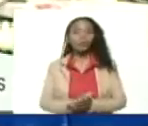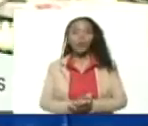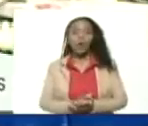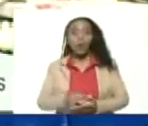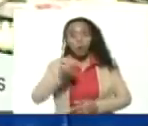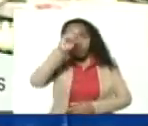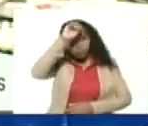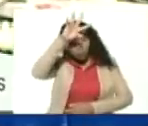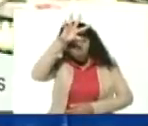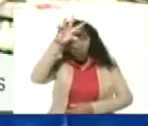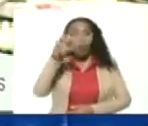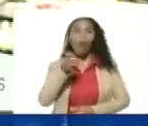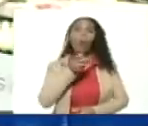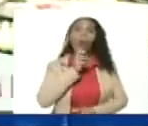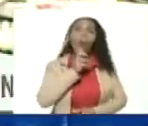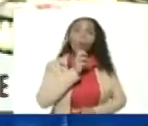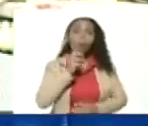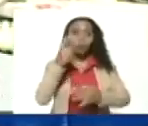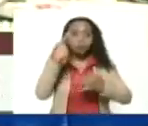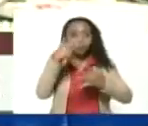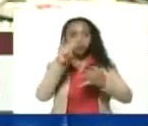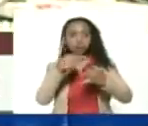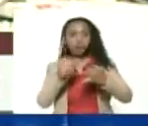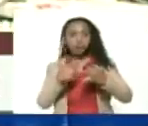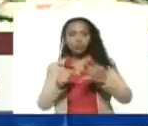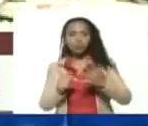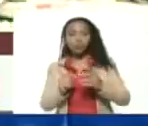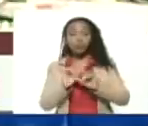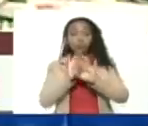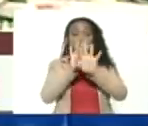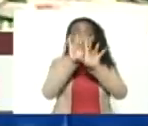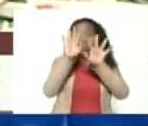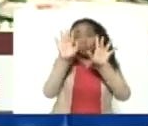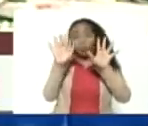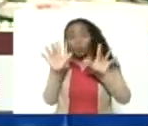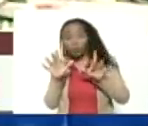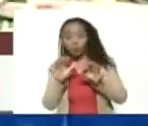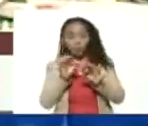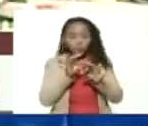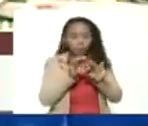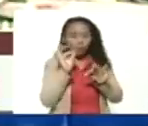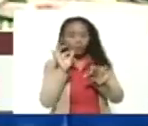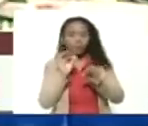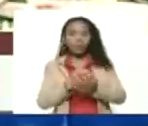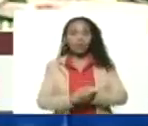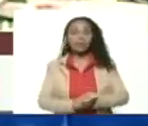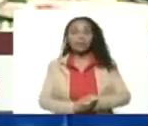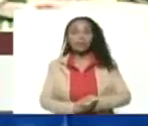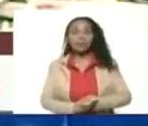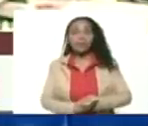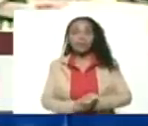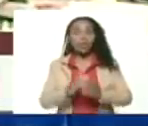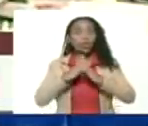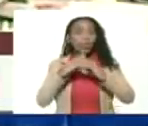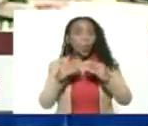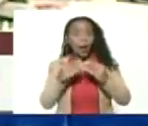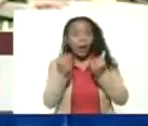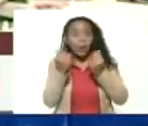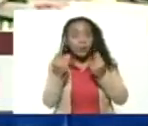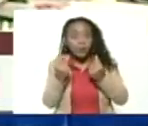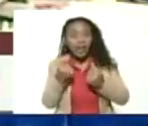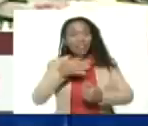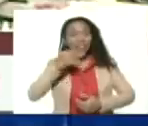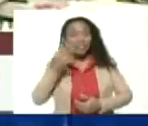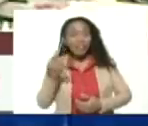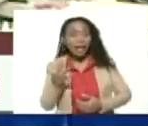el oro, el coltán, los diamantes, el cobre, la economía real, que la